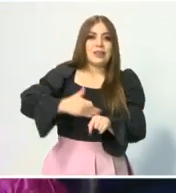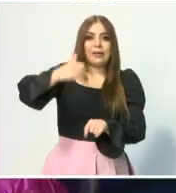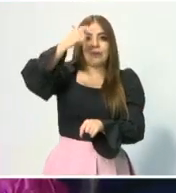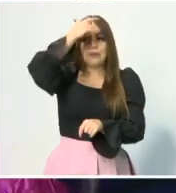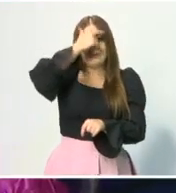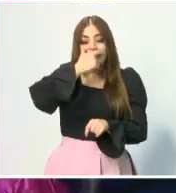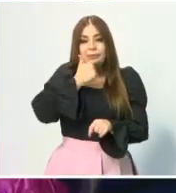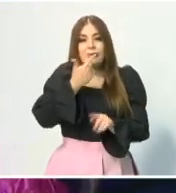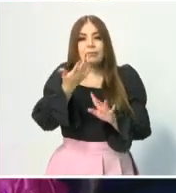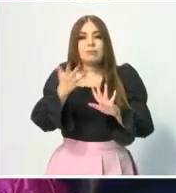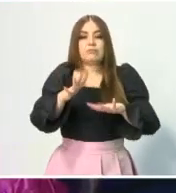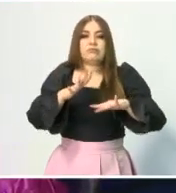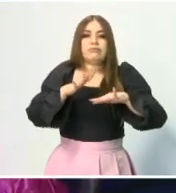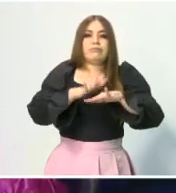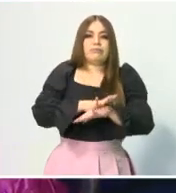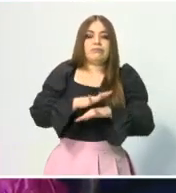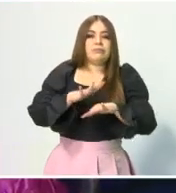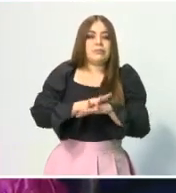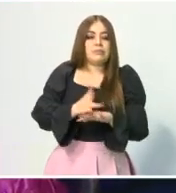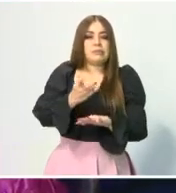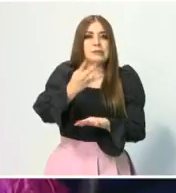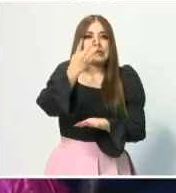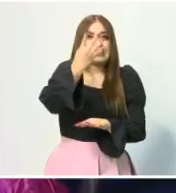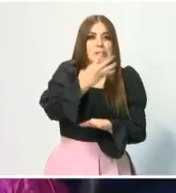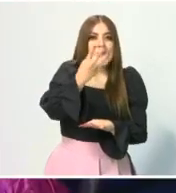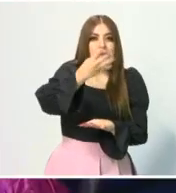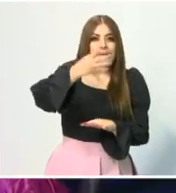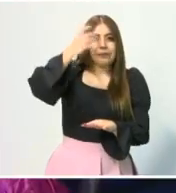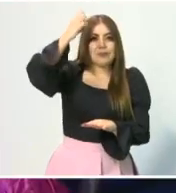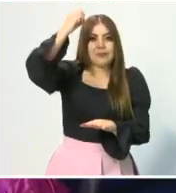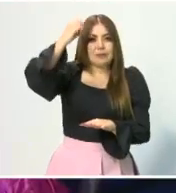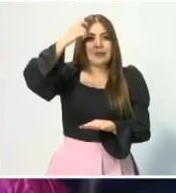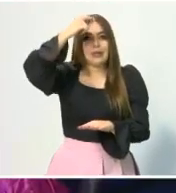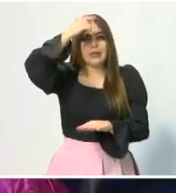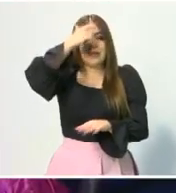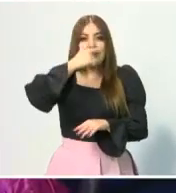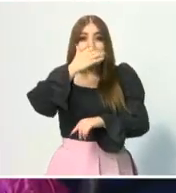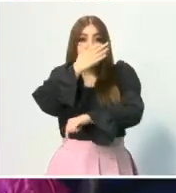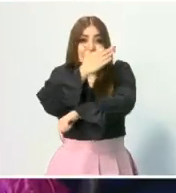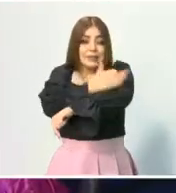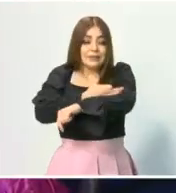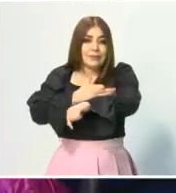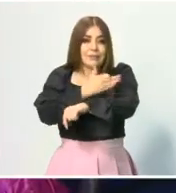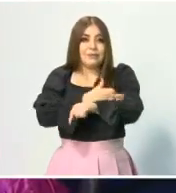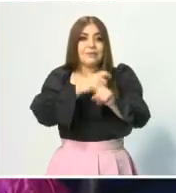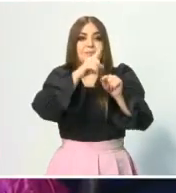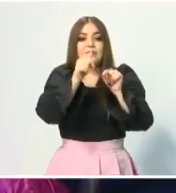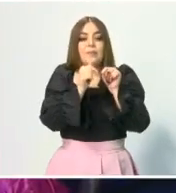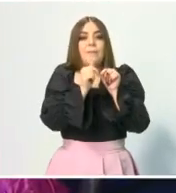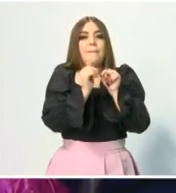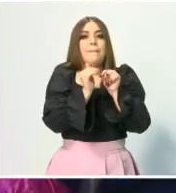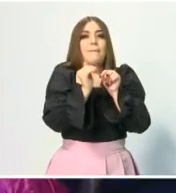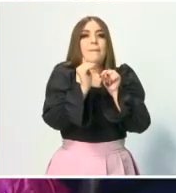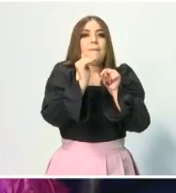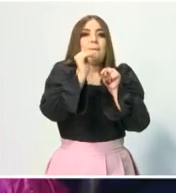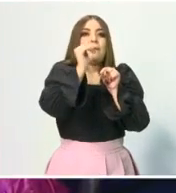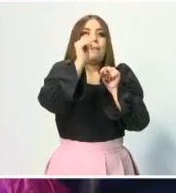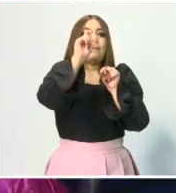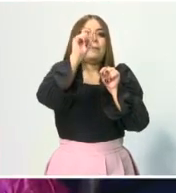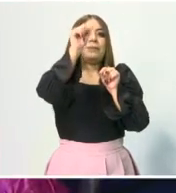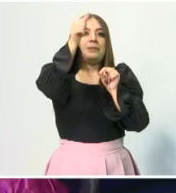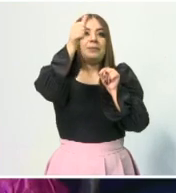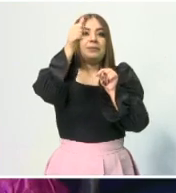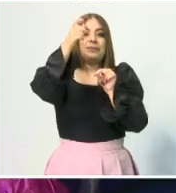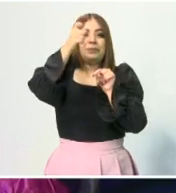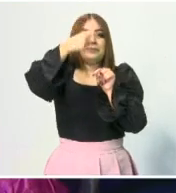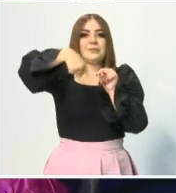esta mañana algunas nubes, 14 grados por la tarde. La máxima se va a elevar a los 26, se despeja